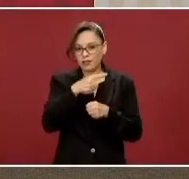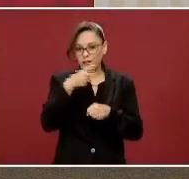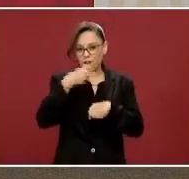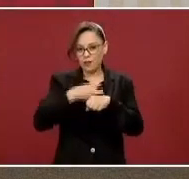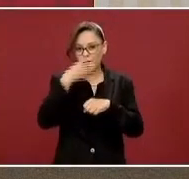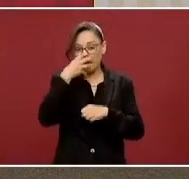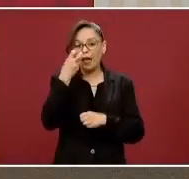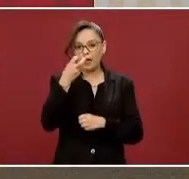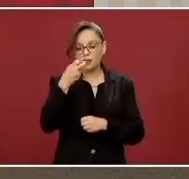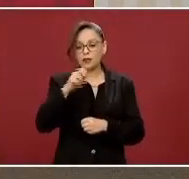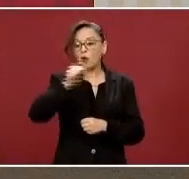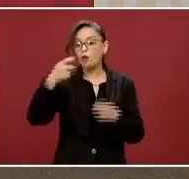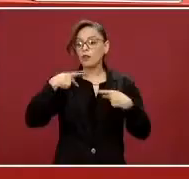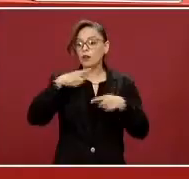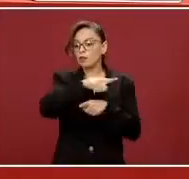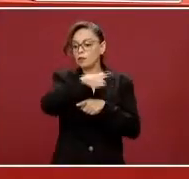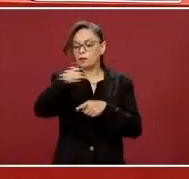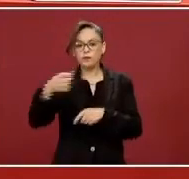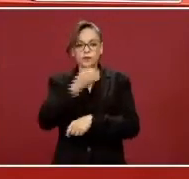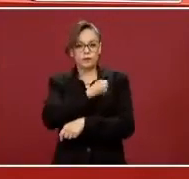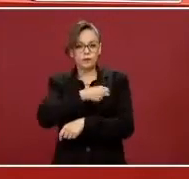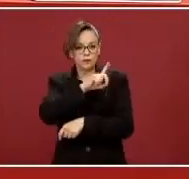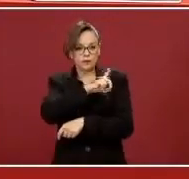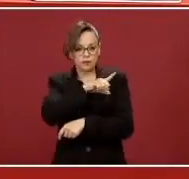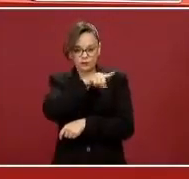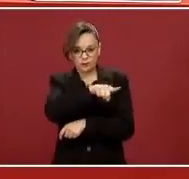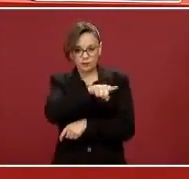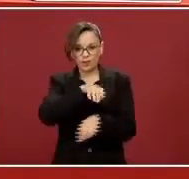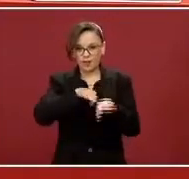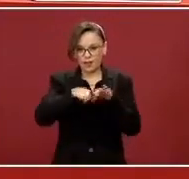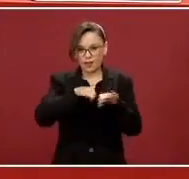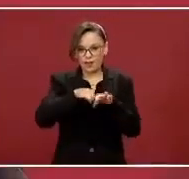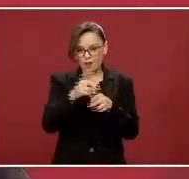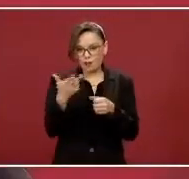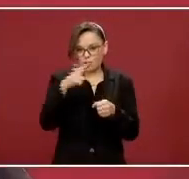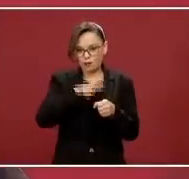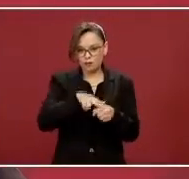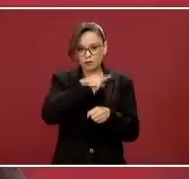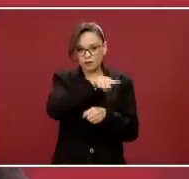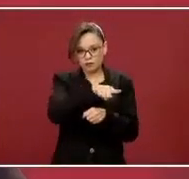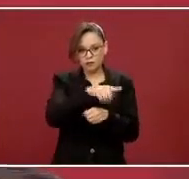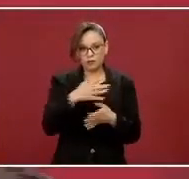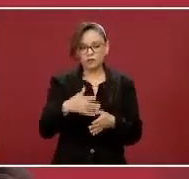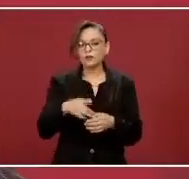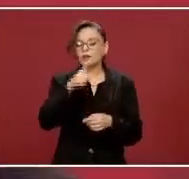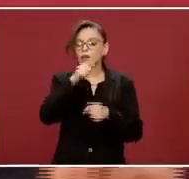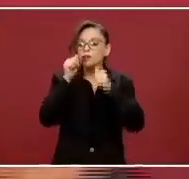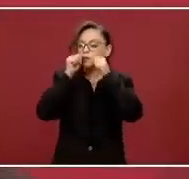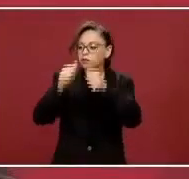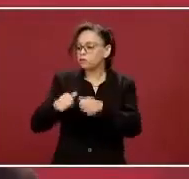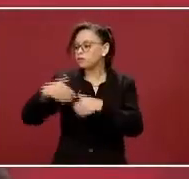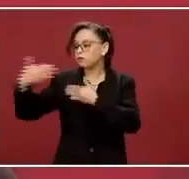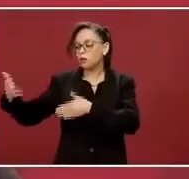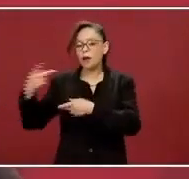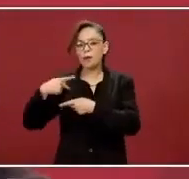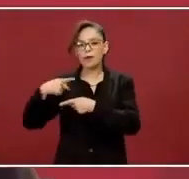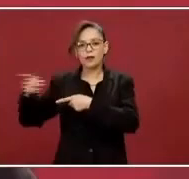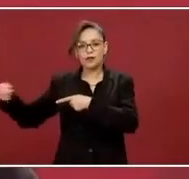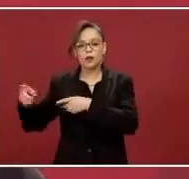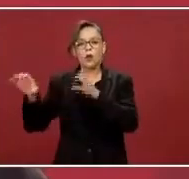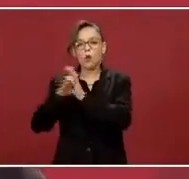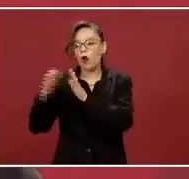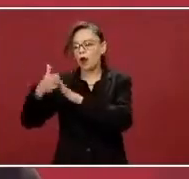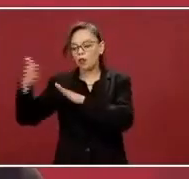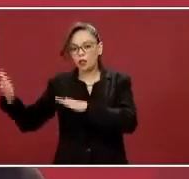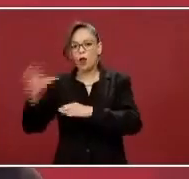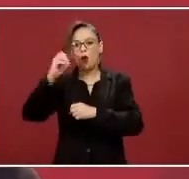salud, el que va pasando, el que está atendiendo el cuarto de junto, el paciente de junto, la enfermera que está en la estación de enfermería y